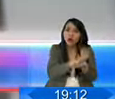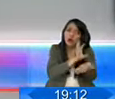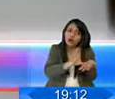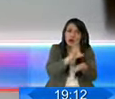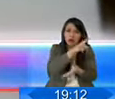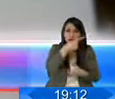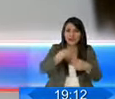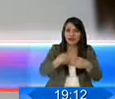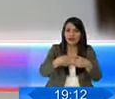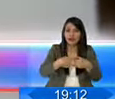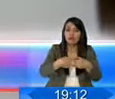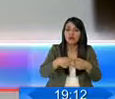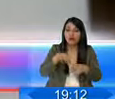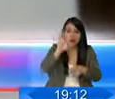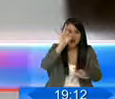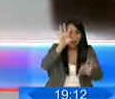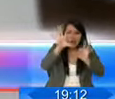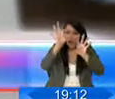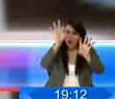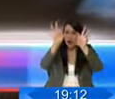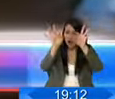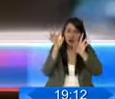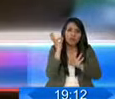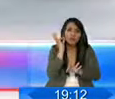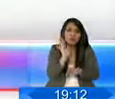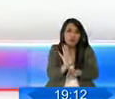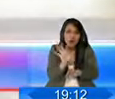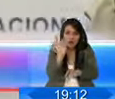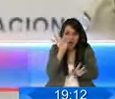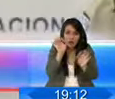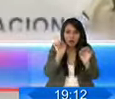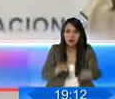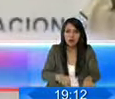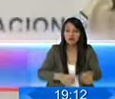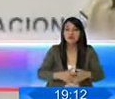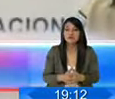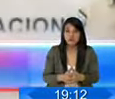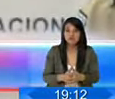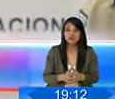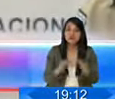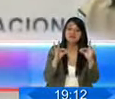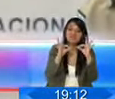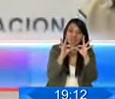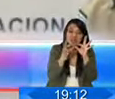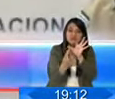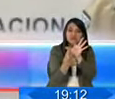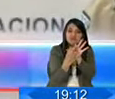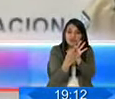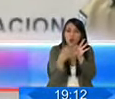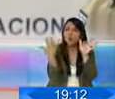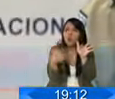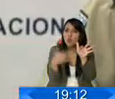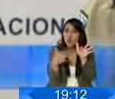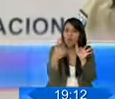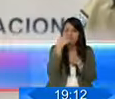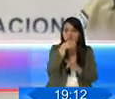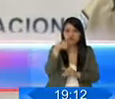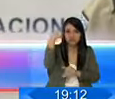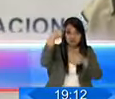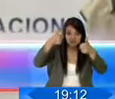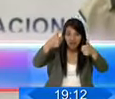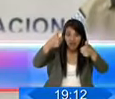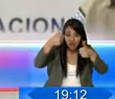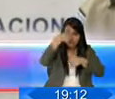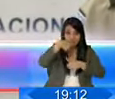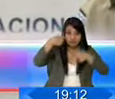de Quito para seleccionar a las potenciales víctimas. Una relación virtual aparenta muchas cosas, dan imágenes